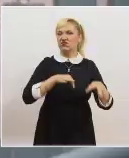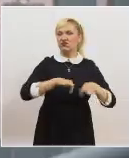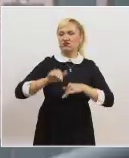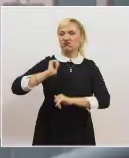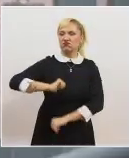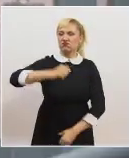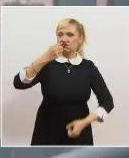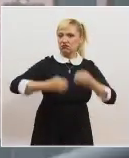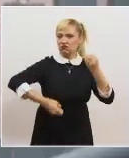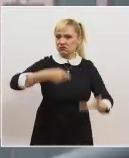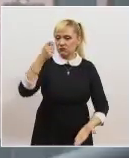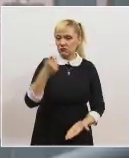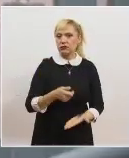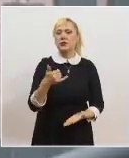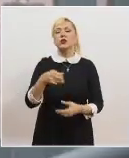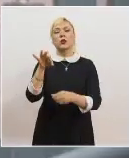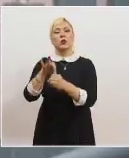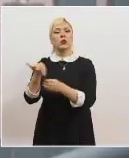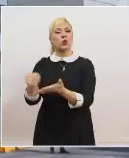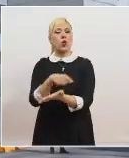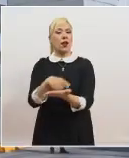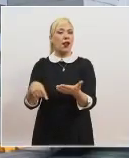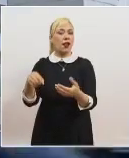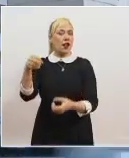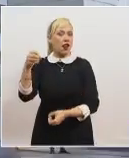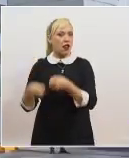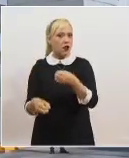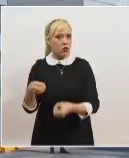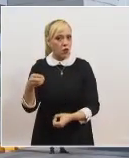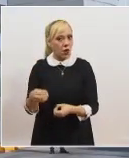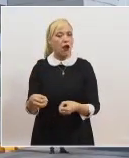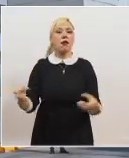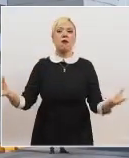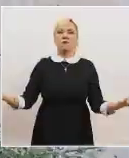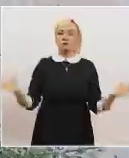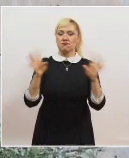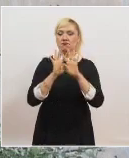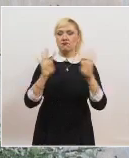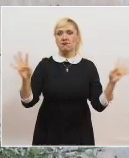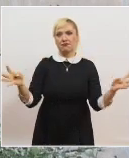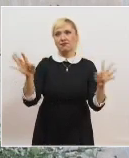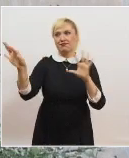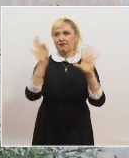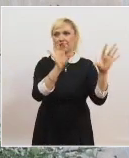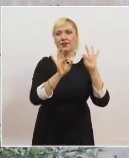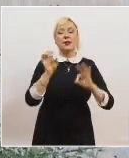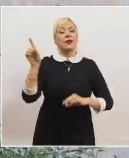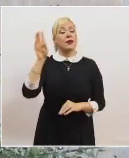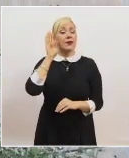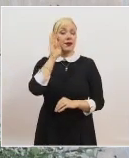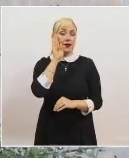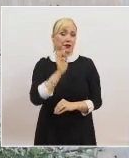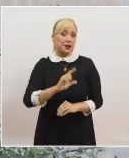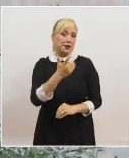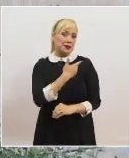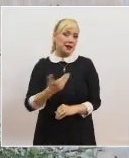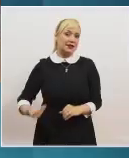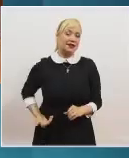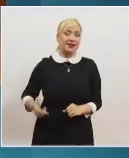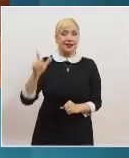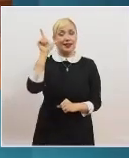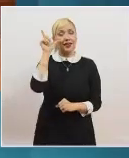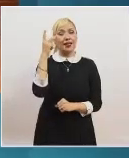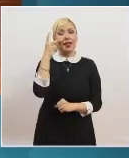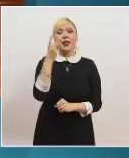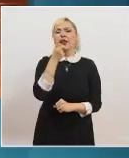Electoral. En la primera sesión, en la que estuvo presente la ministra presidenta Norma Lucía Piña Hernández, se precisó que el comité tendrá